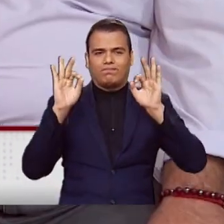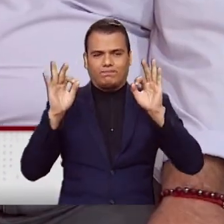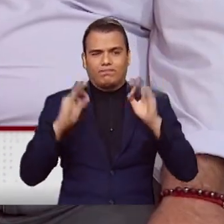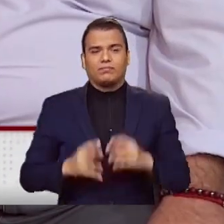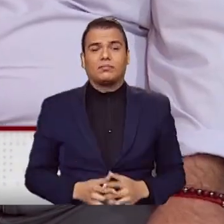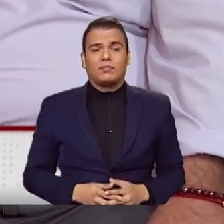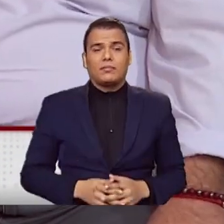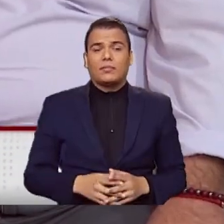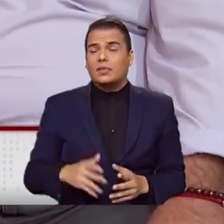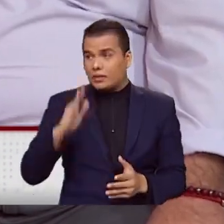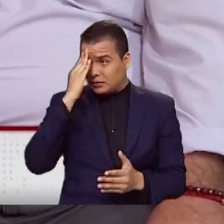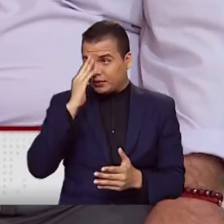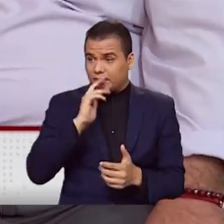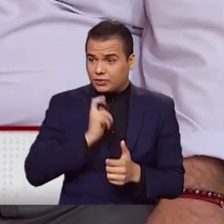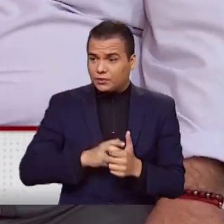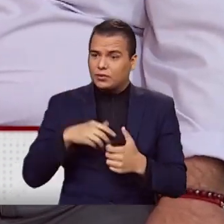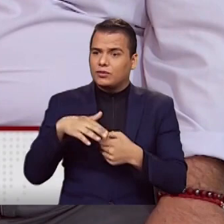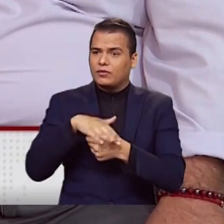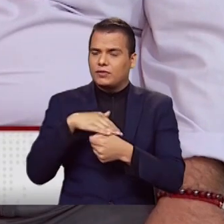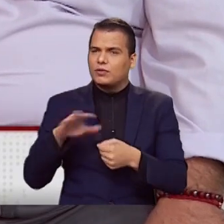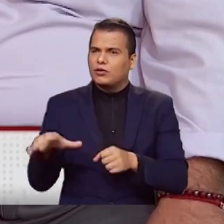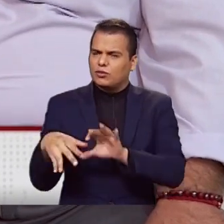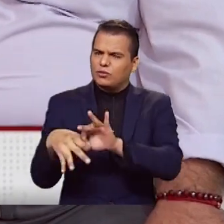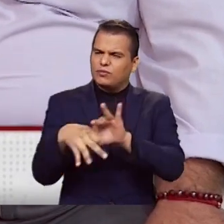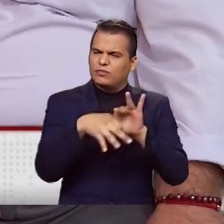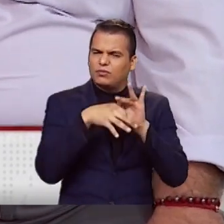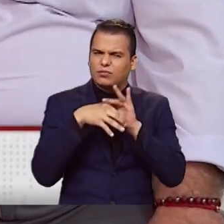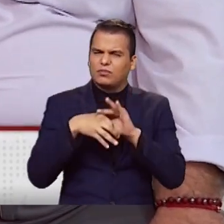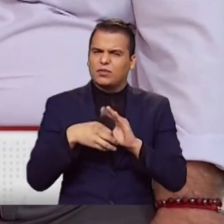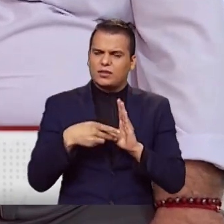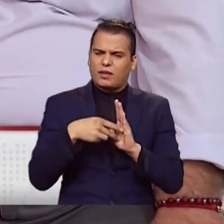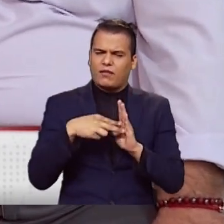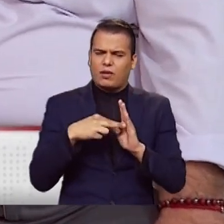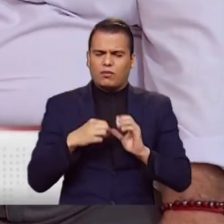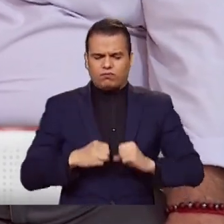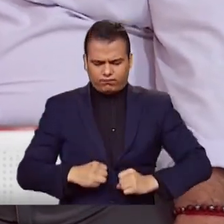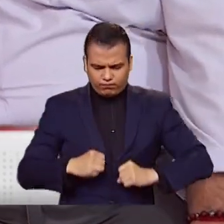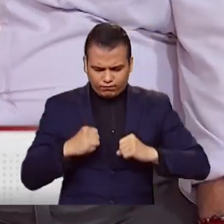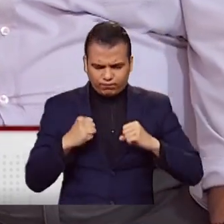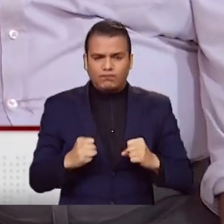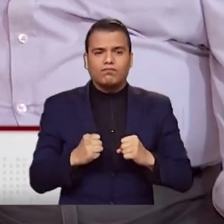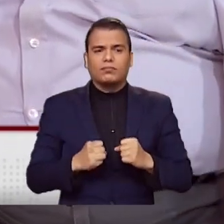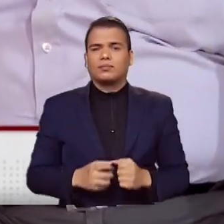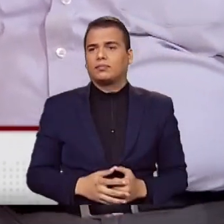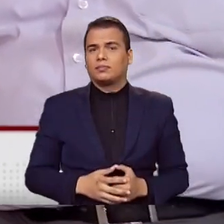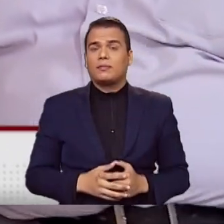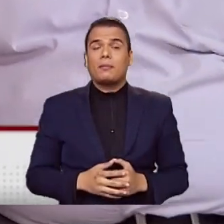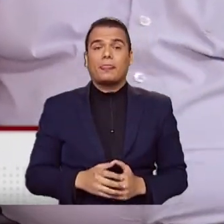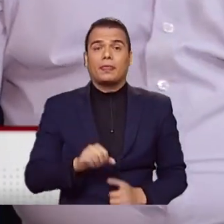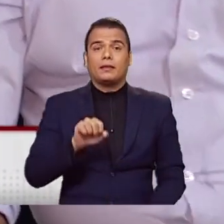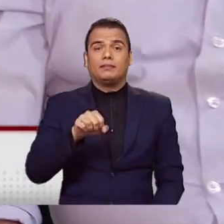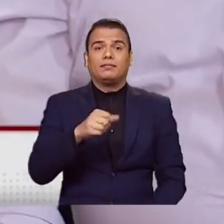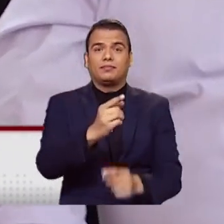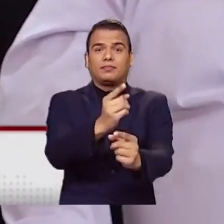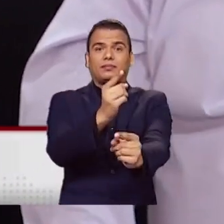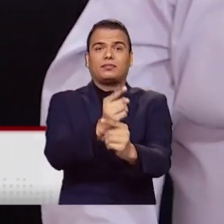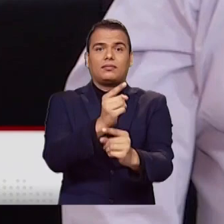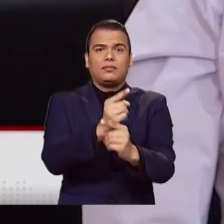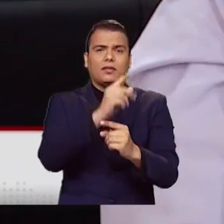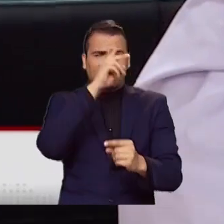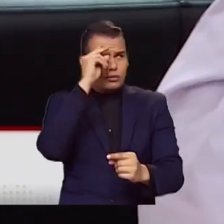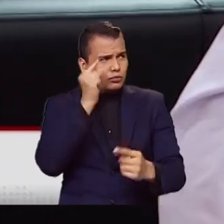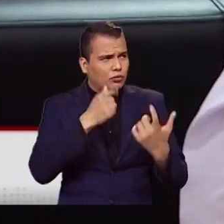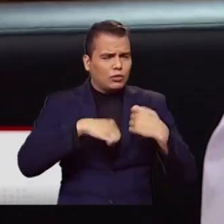momento difícil, es un momento complejo, pero la unión está saliendo adelante. Sí, aquí nosotros hemos hecho nuestro trabajo y